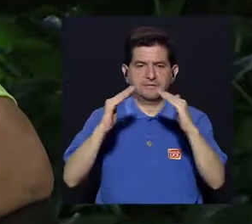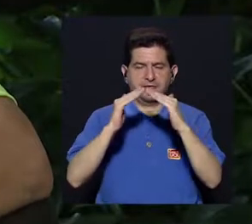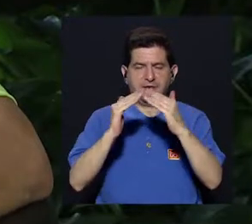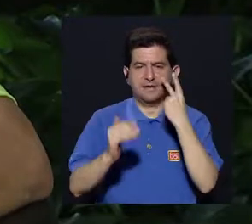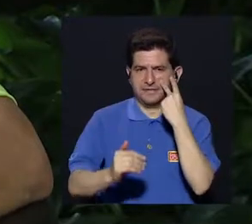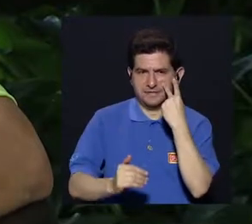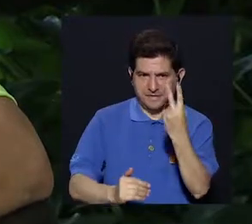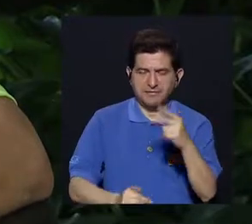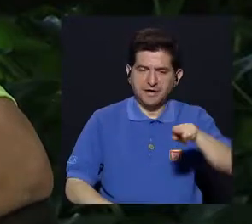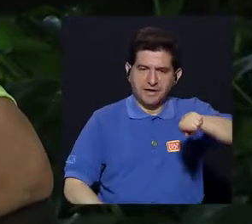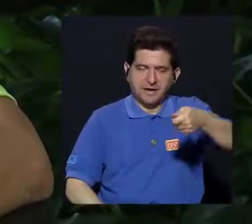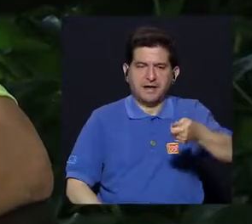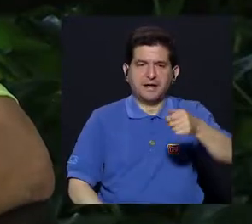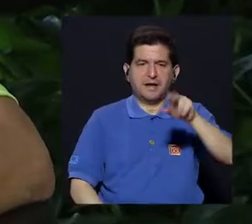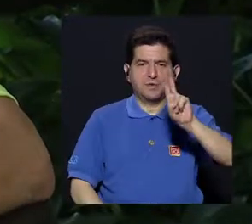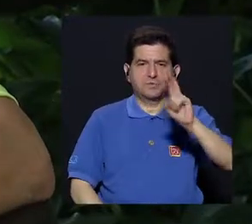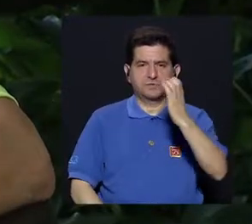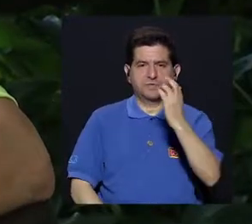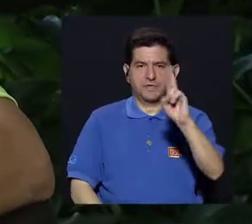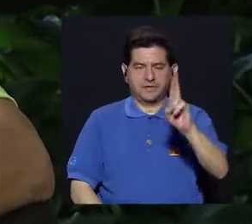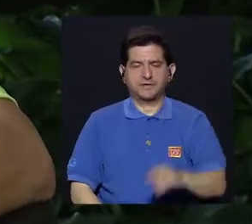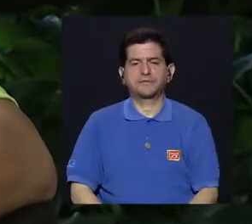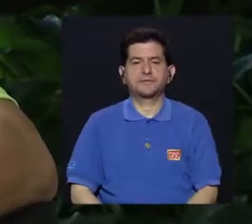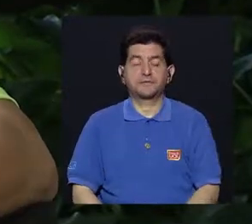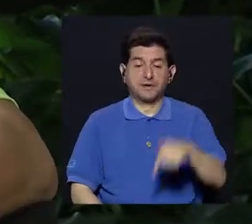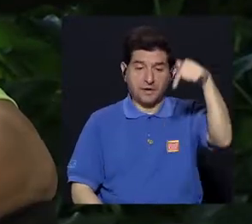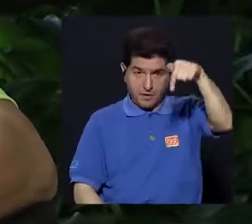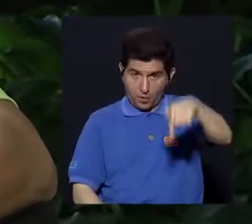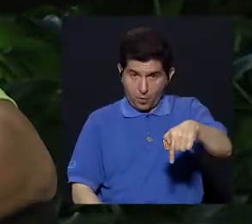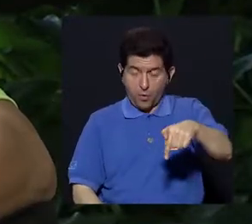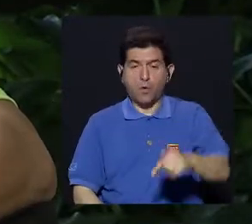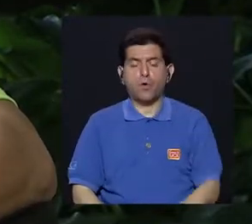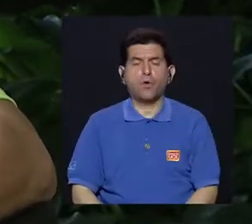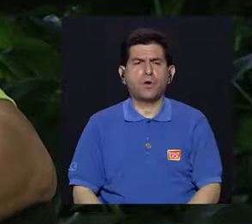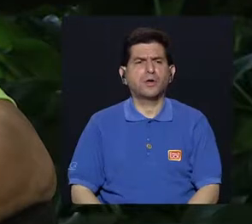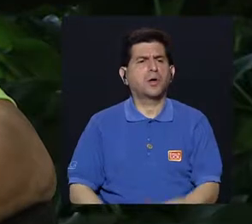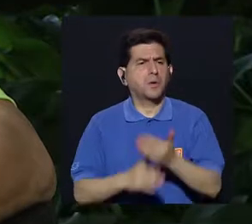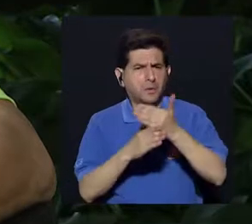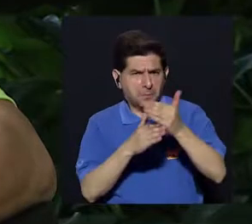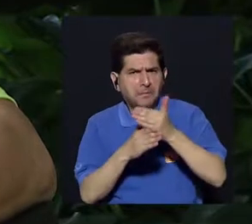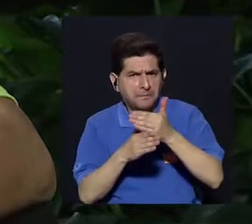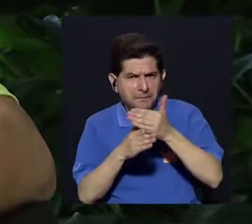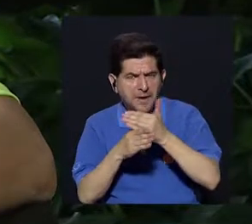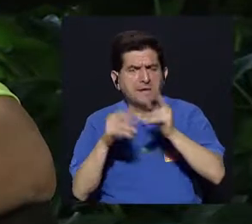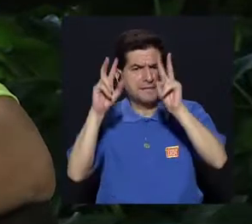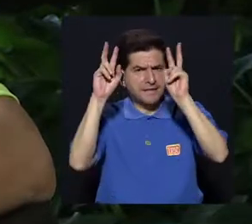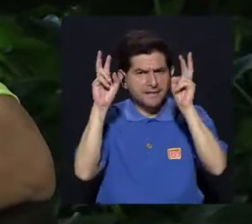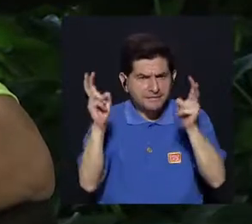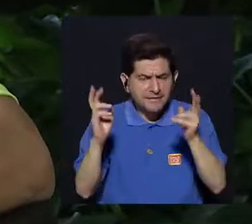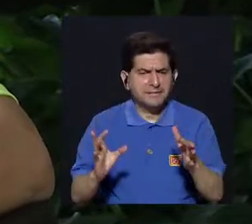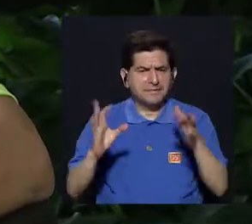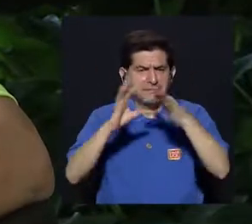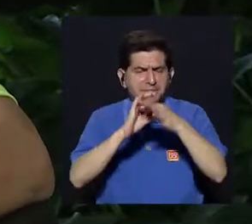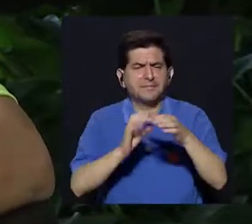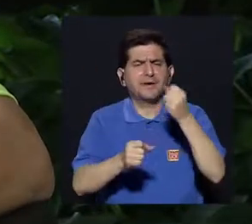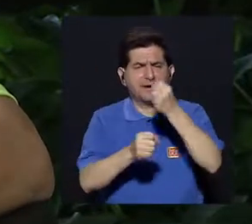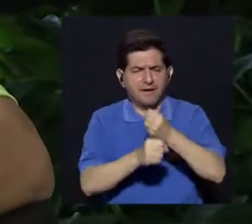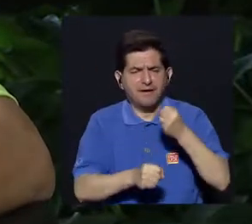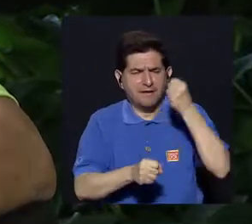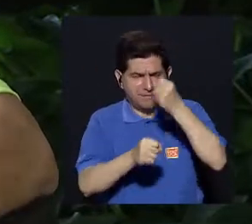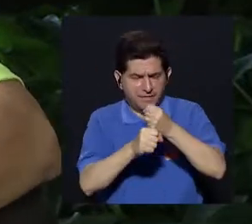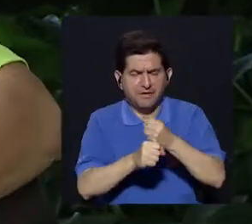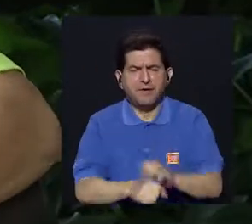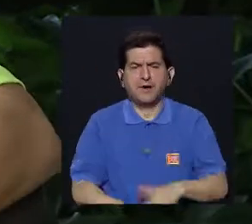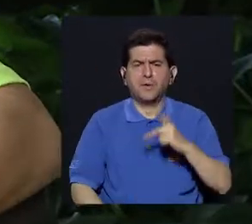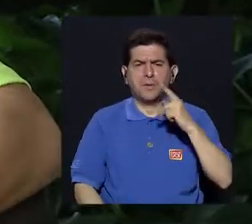escuchan por su canal UCR. Para el día de hoy queremos compartir un tema que tiene que ver con el esfuerzo que